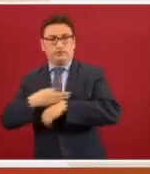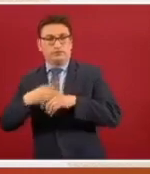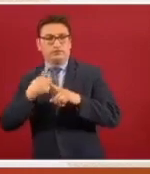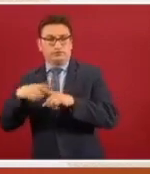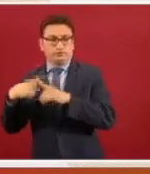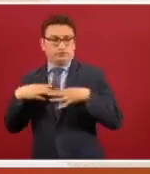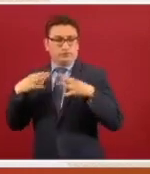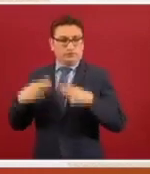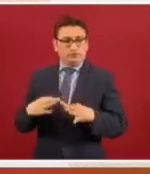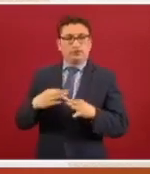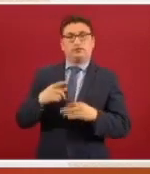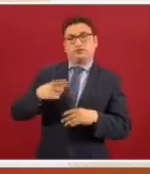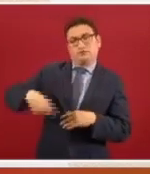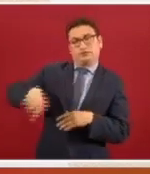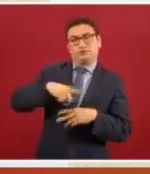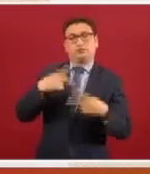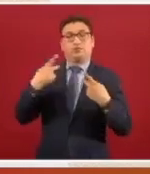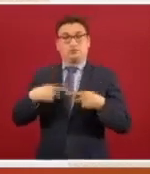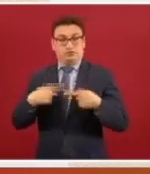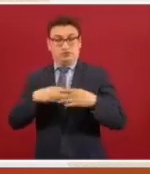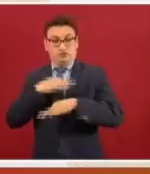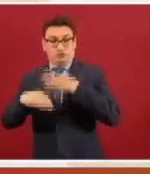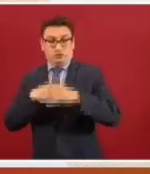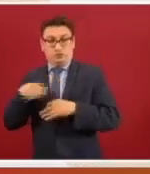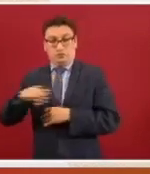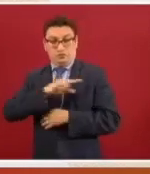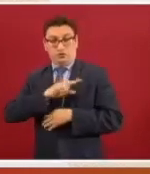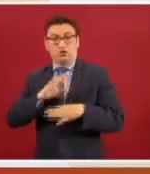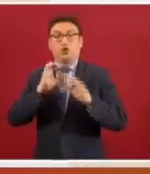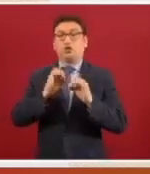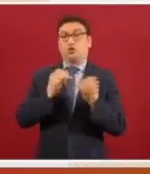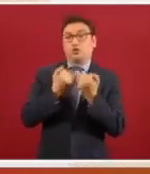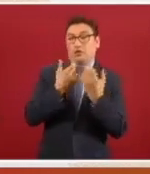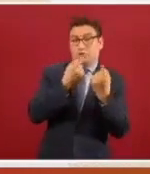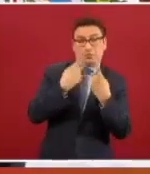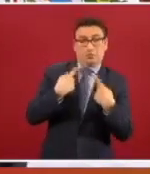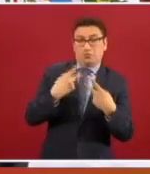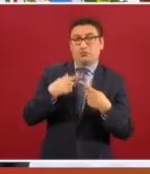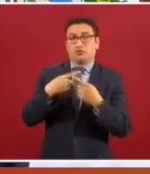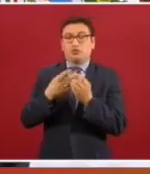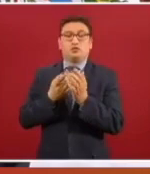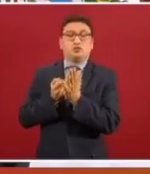del sector formal e informal de la economía.